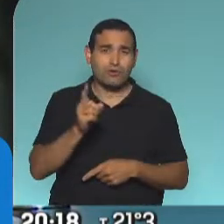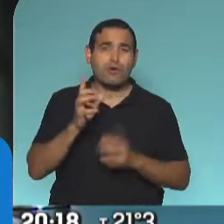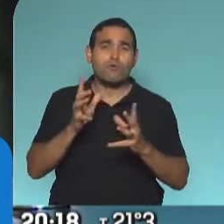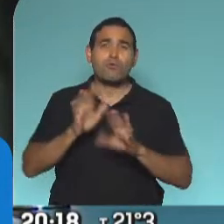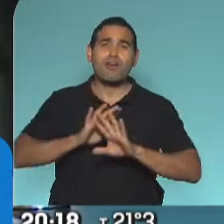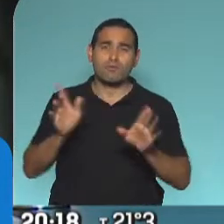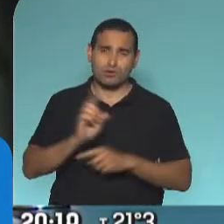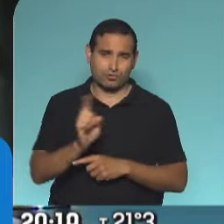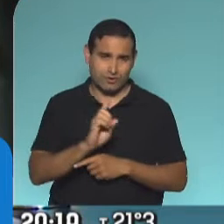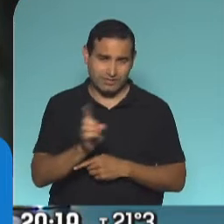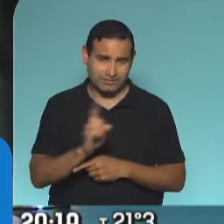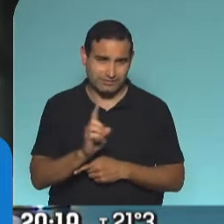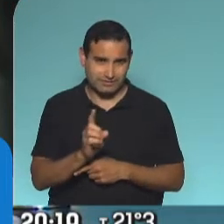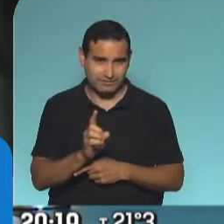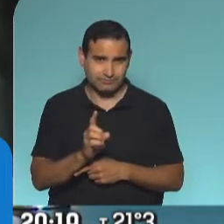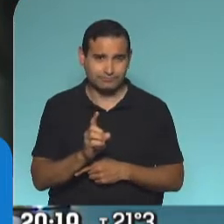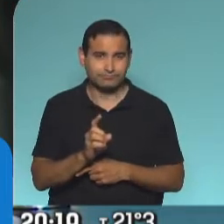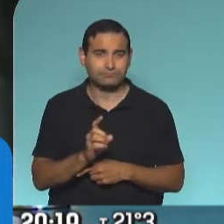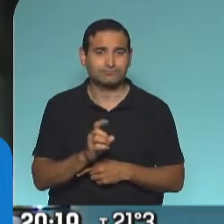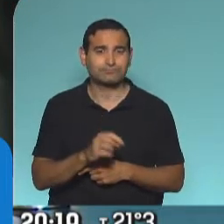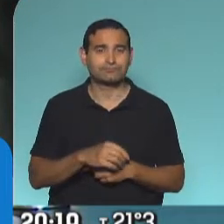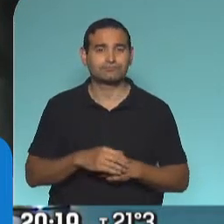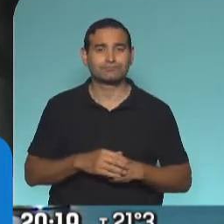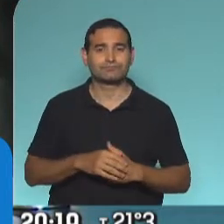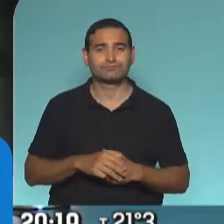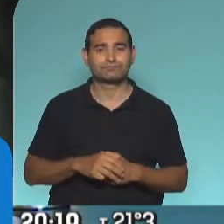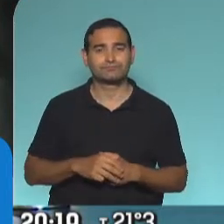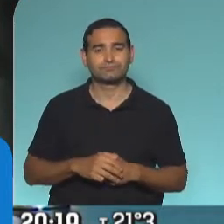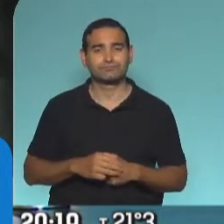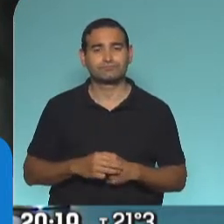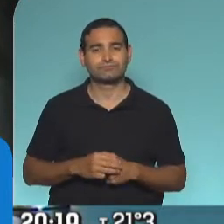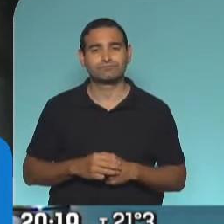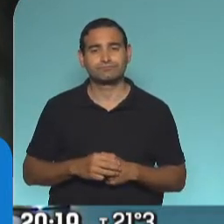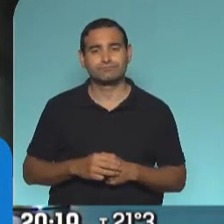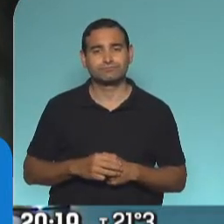y probablemente el lugar que ocupó